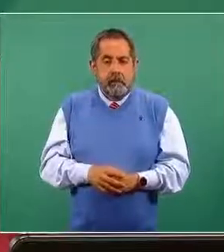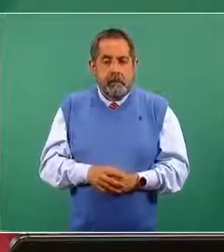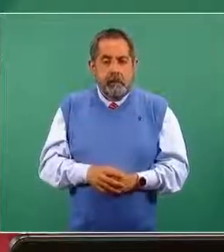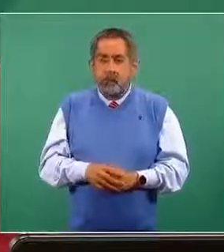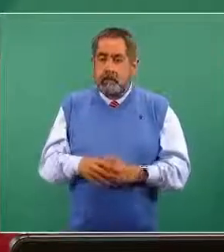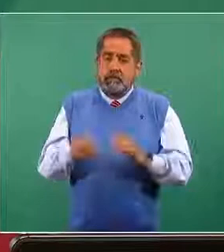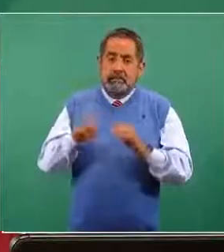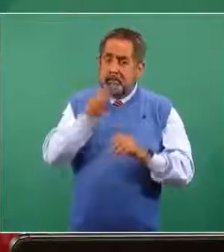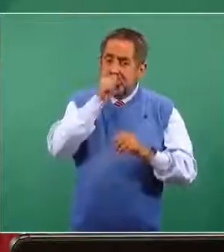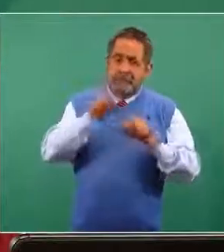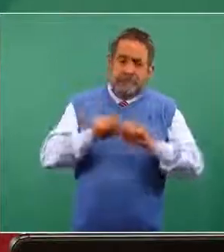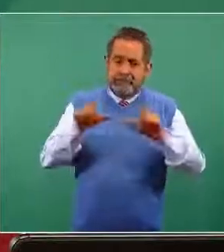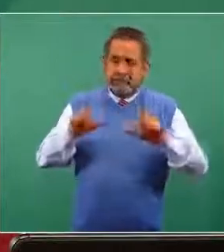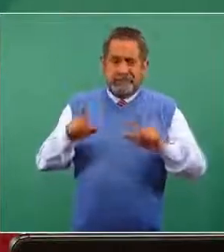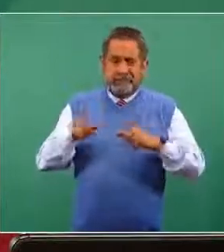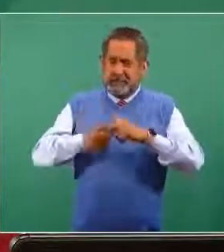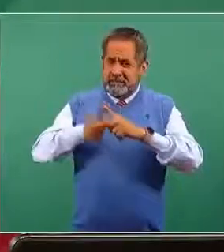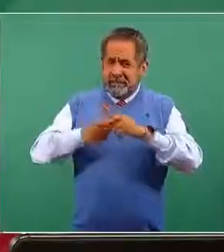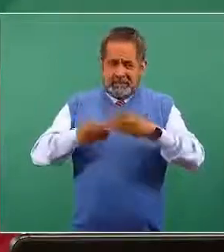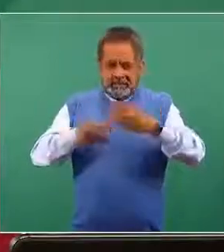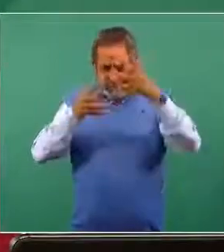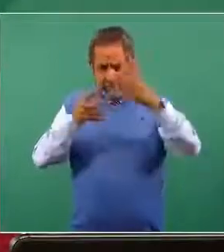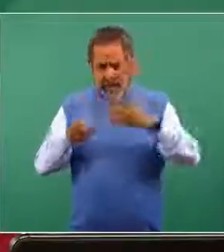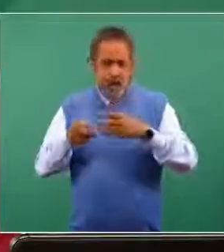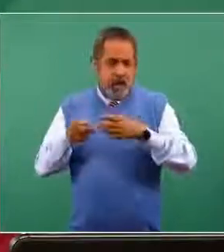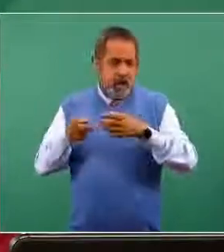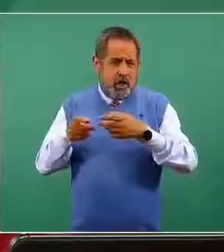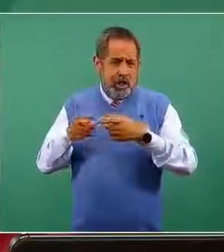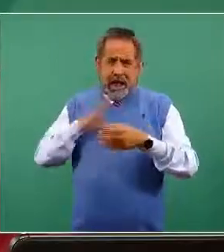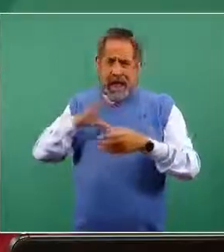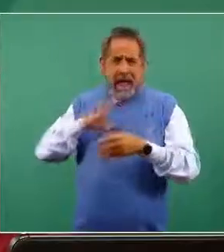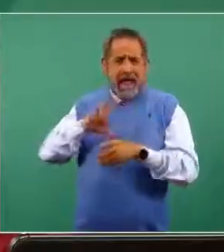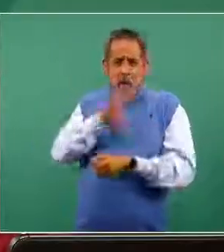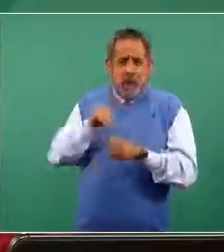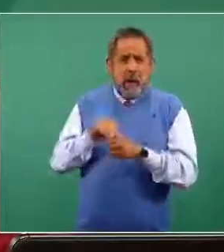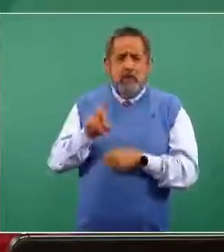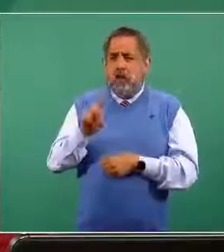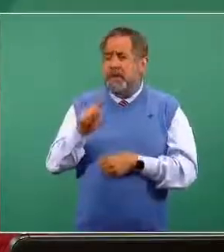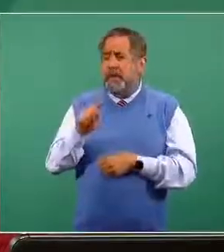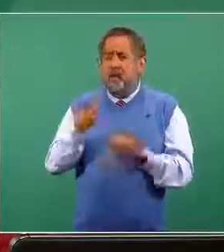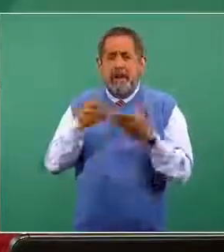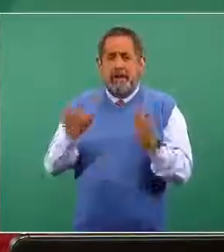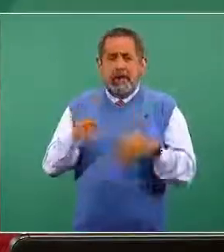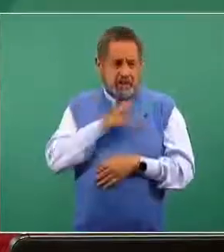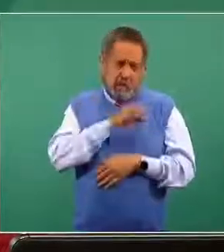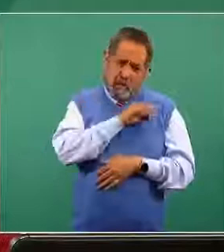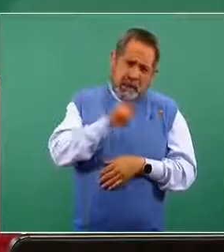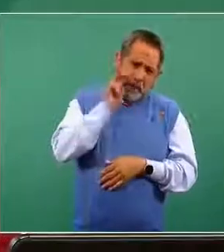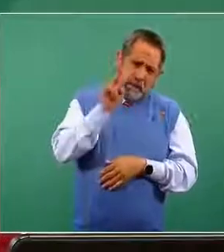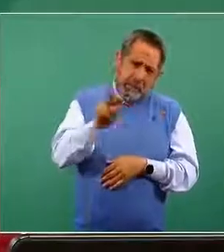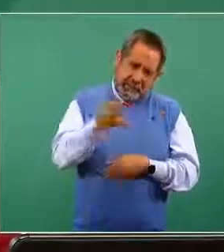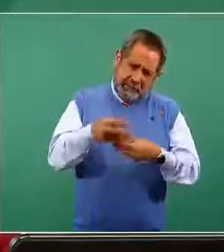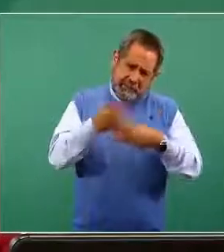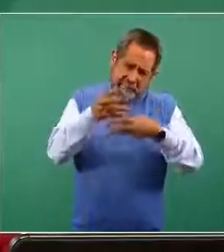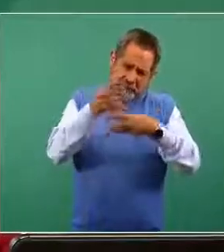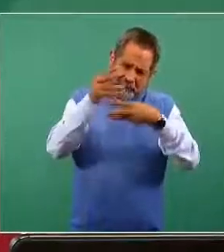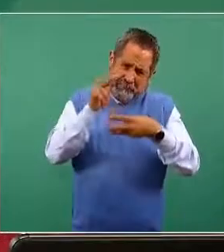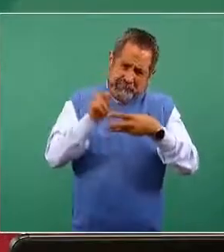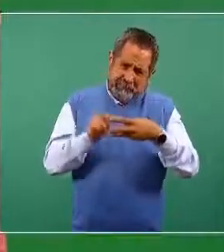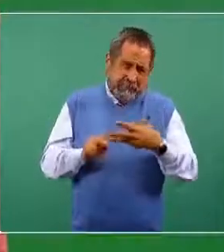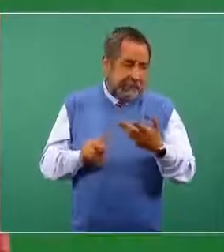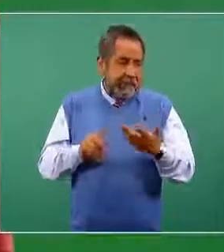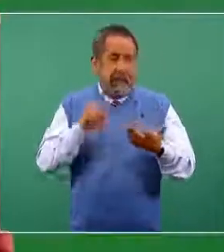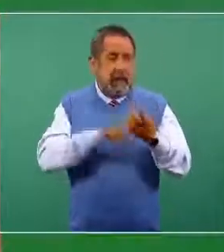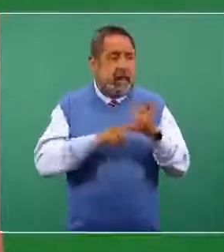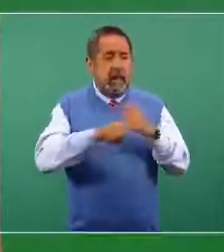están los boletines, están los tableros de control, están los datos abiertos. La incertidumbre proviene